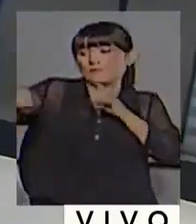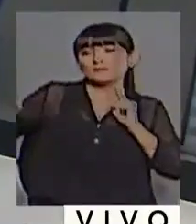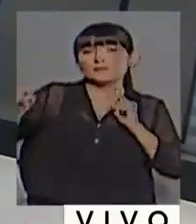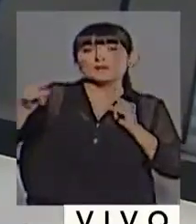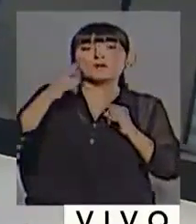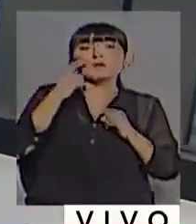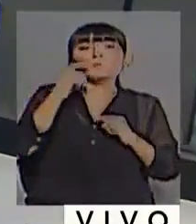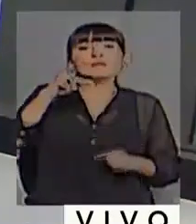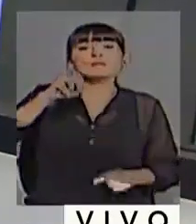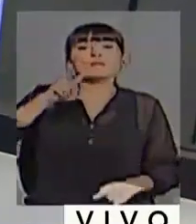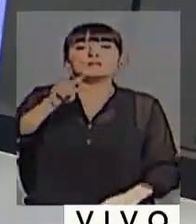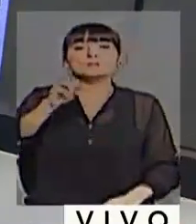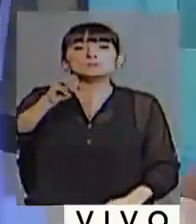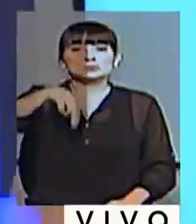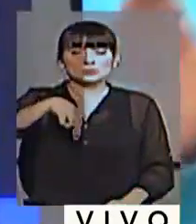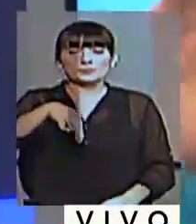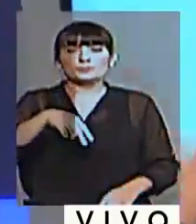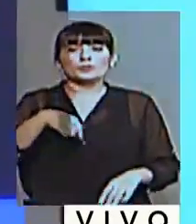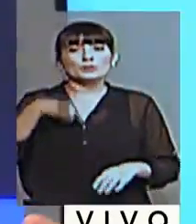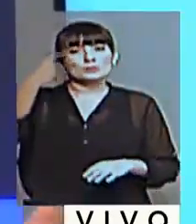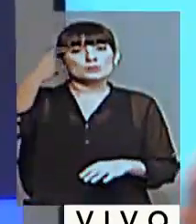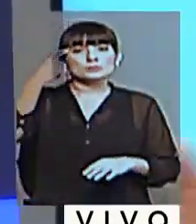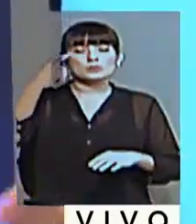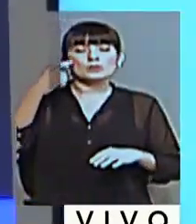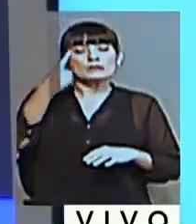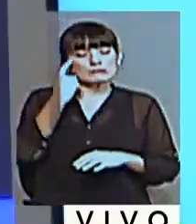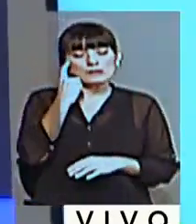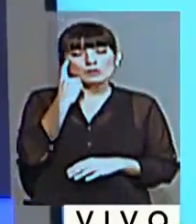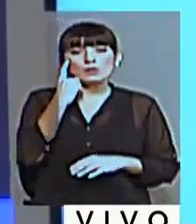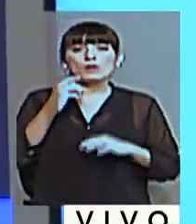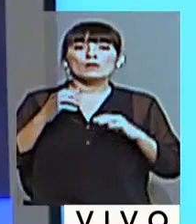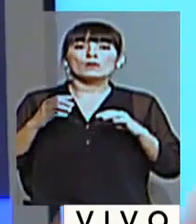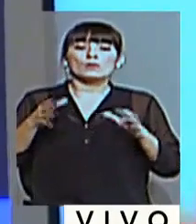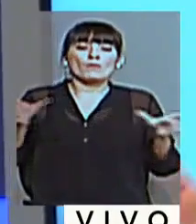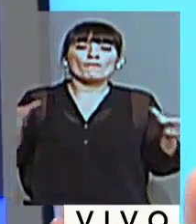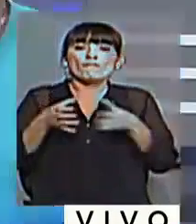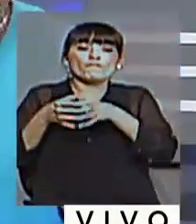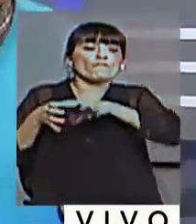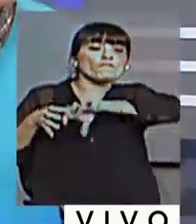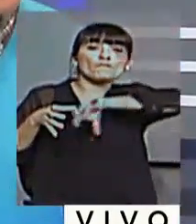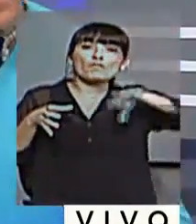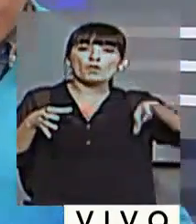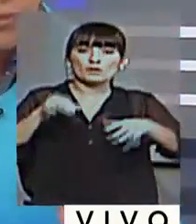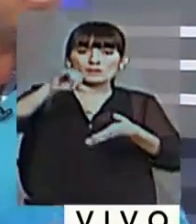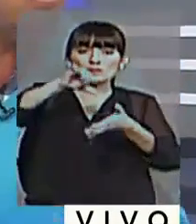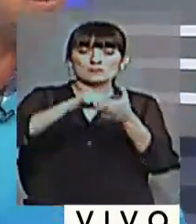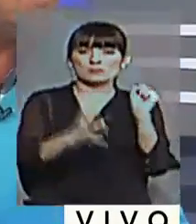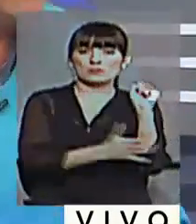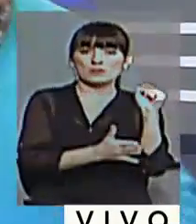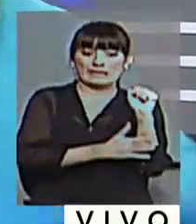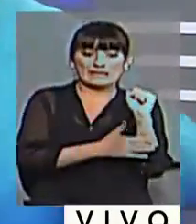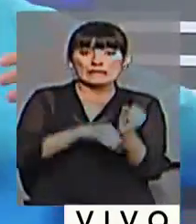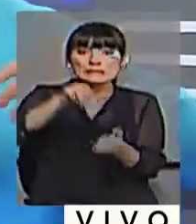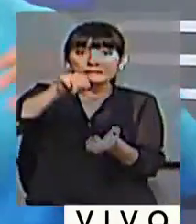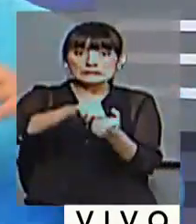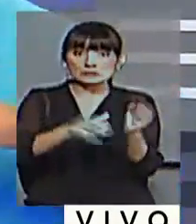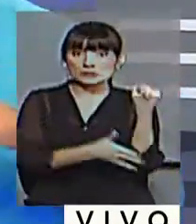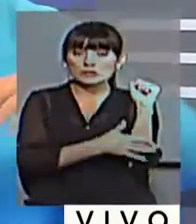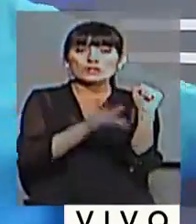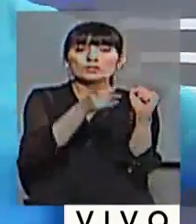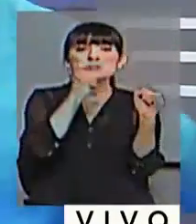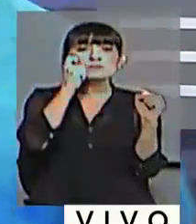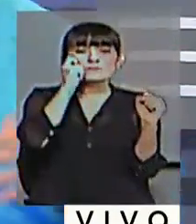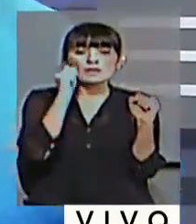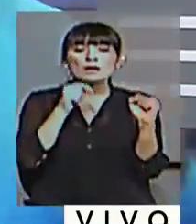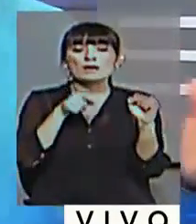Yo creo en un bloque de centro-izquierda, y en eso estamos los demócratas cristianos. Y la centro-izquierda no es un problema de afluentes por